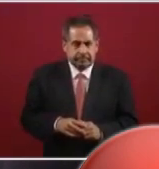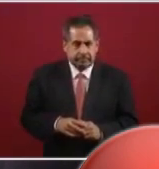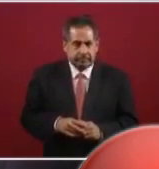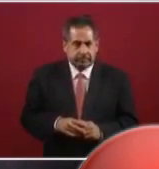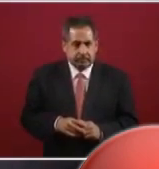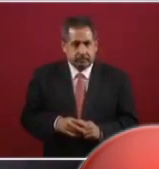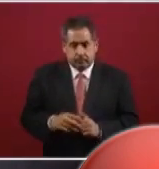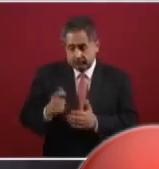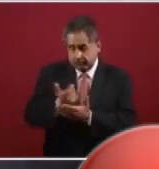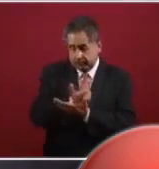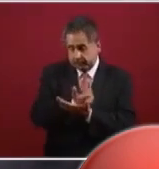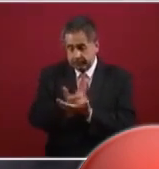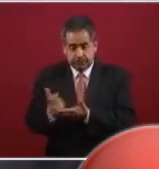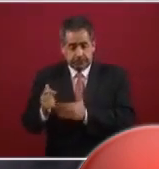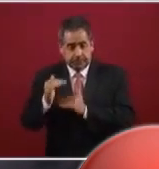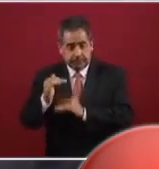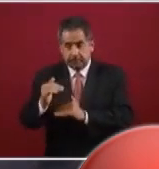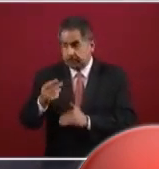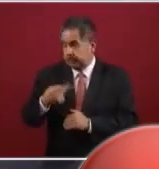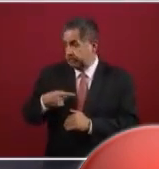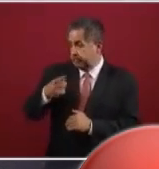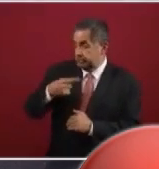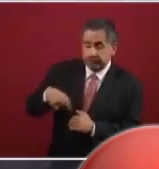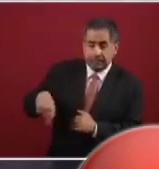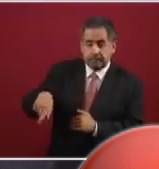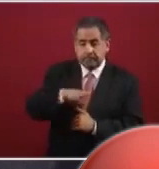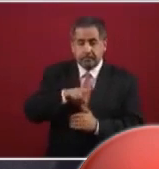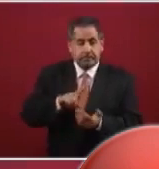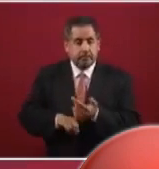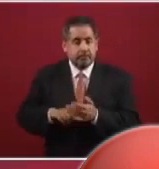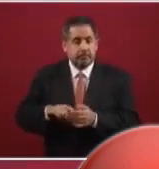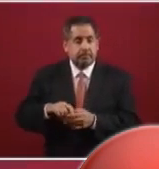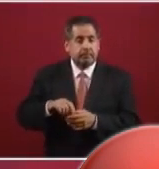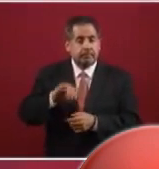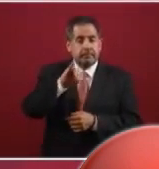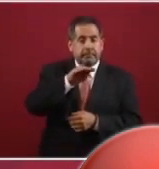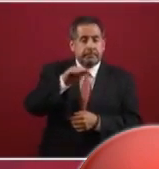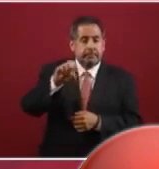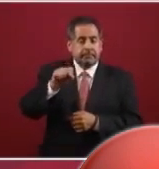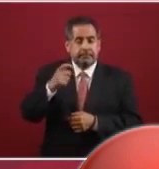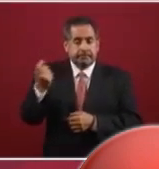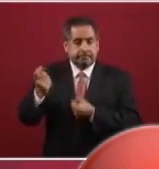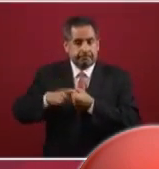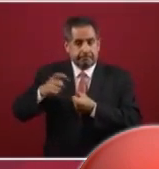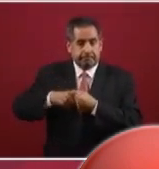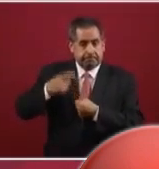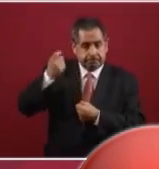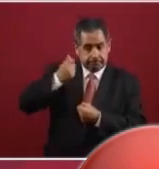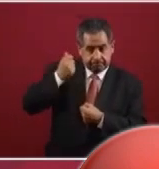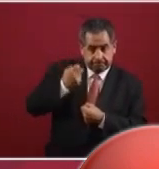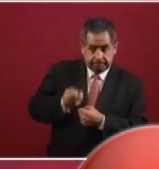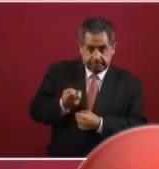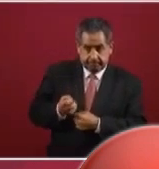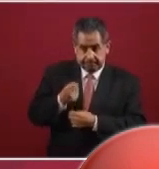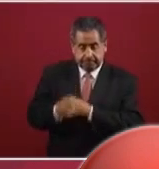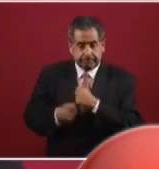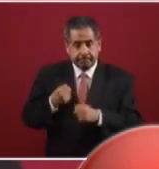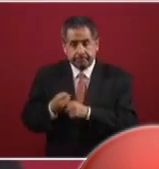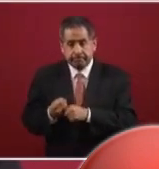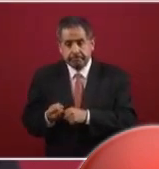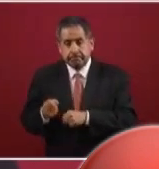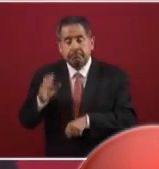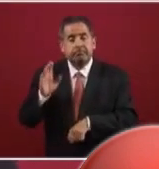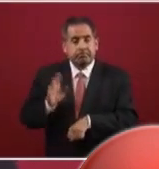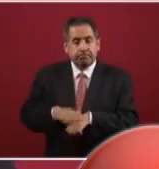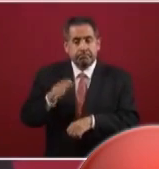del salario de los asegurados en el Seguro Social este año es el de los